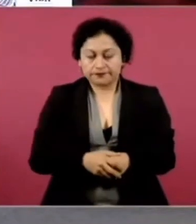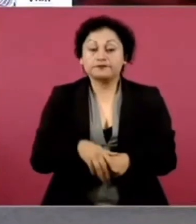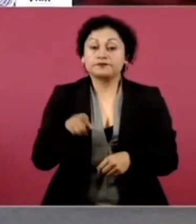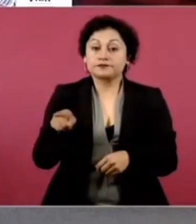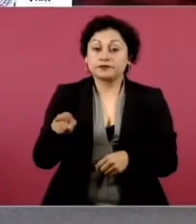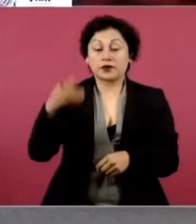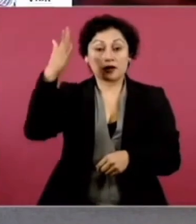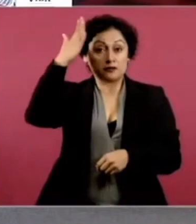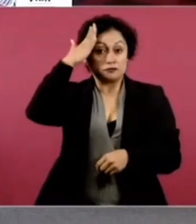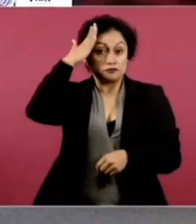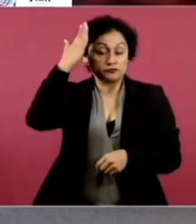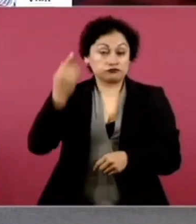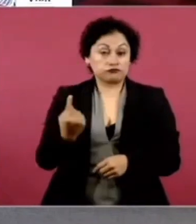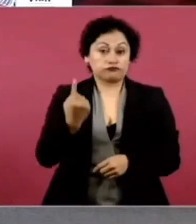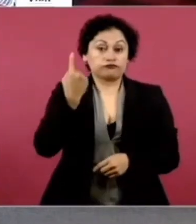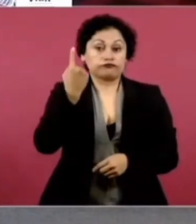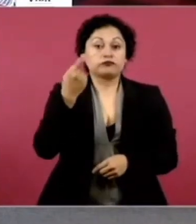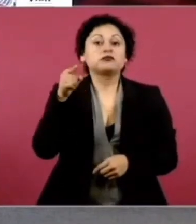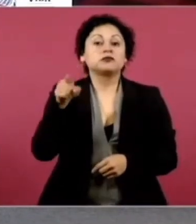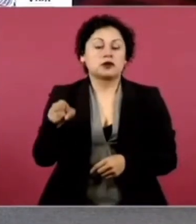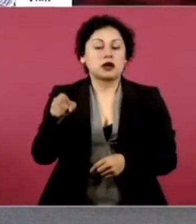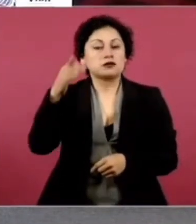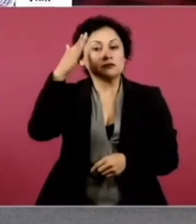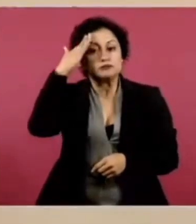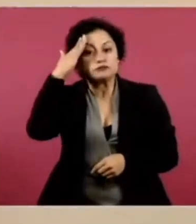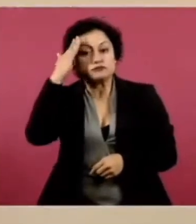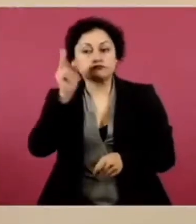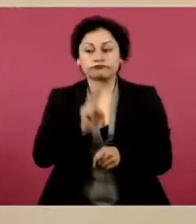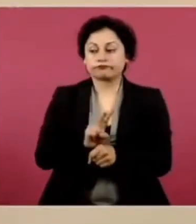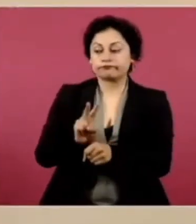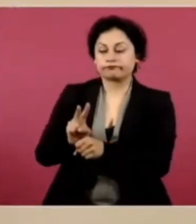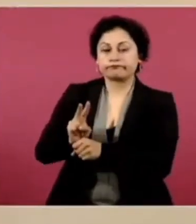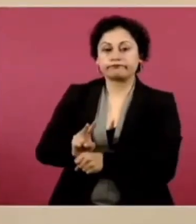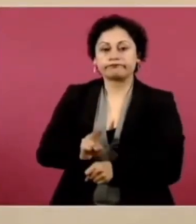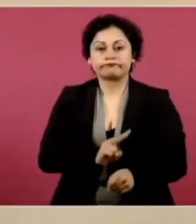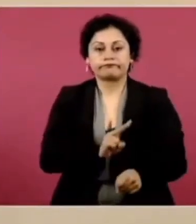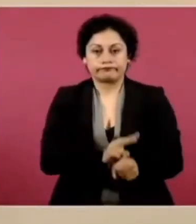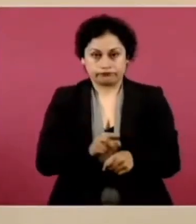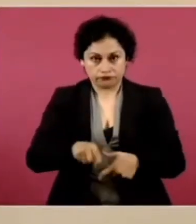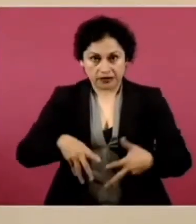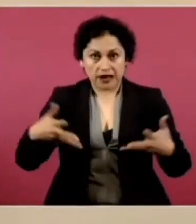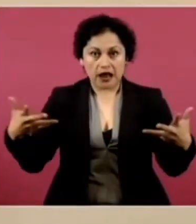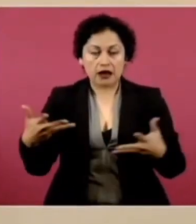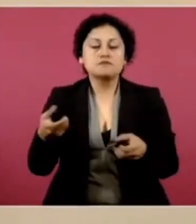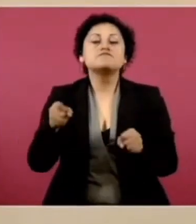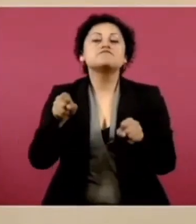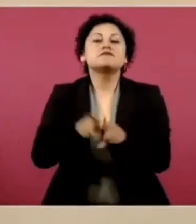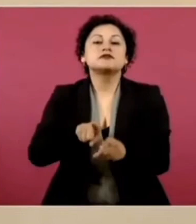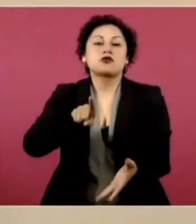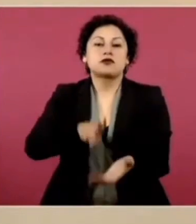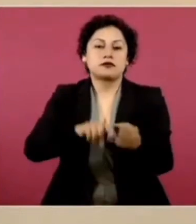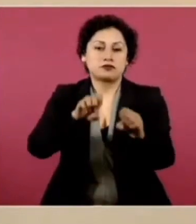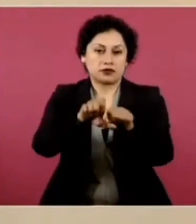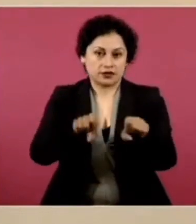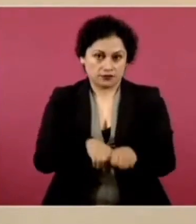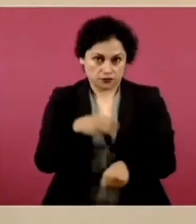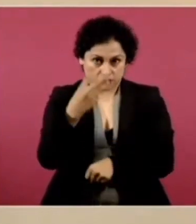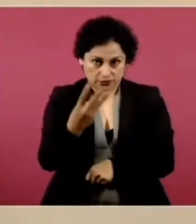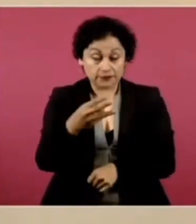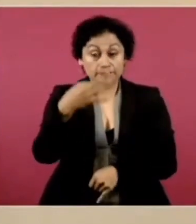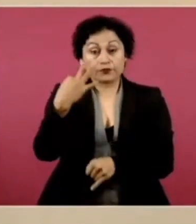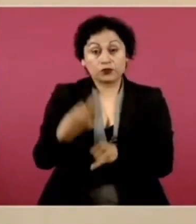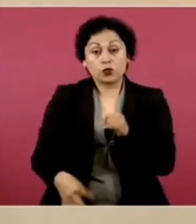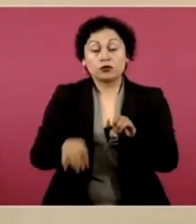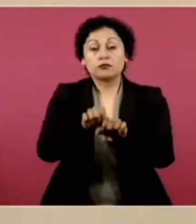grupo delictivo también es encargado de supervisar que se ejecute el asalto e incluso participa en esta actividad. Y finalmente un